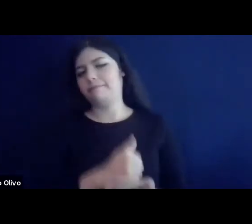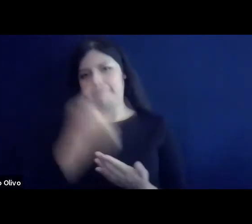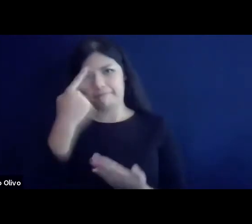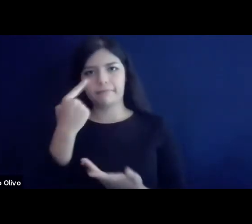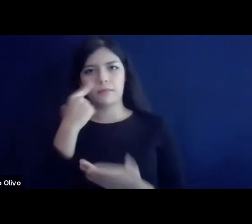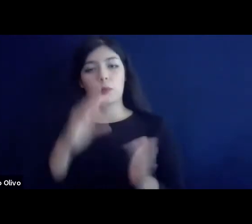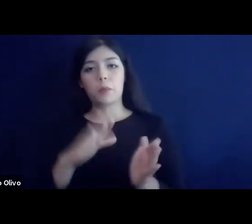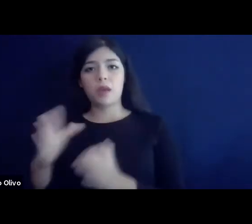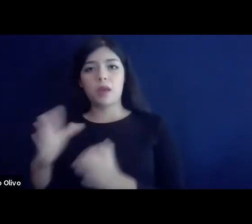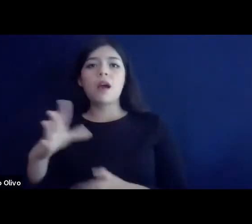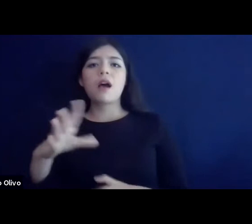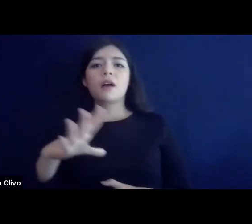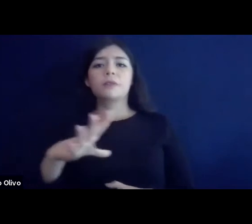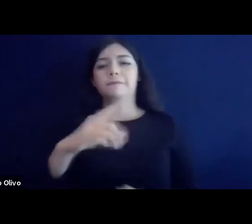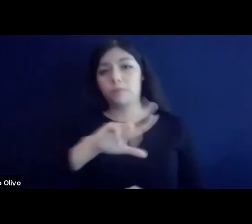SUB. No,